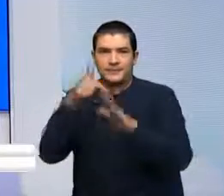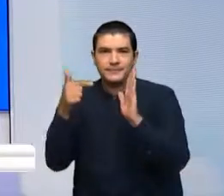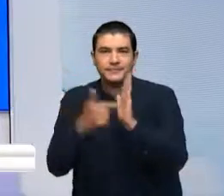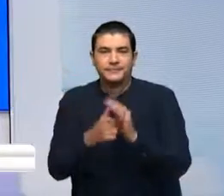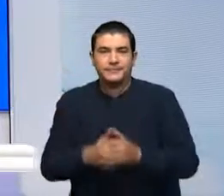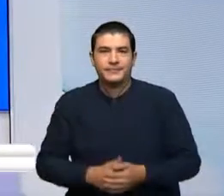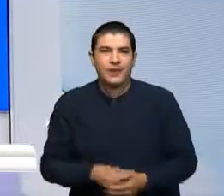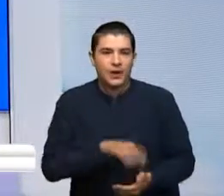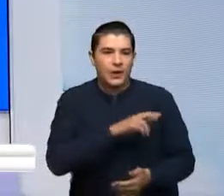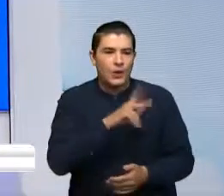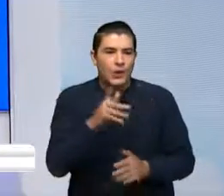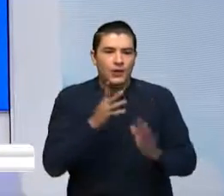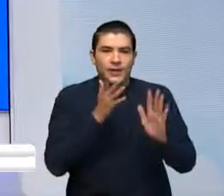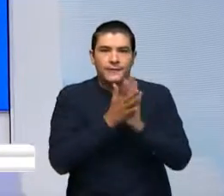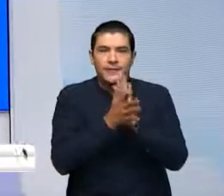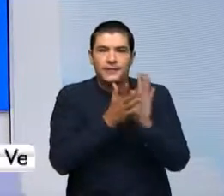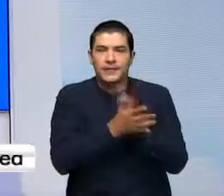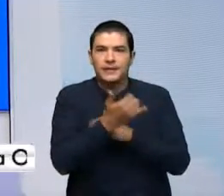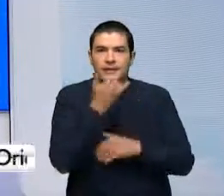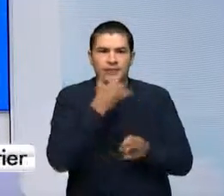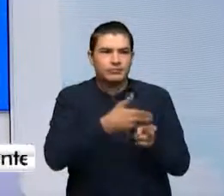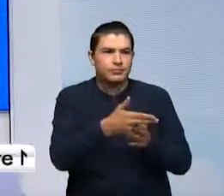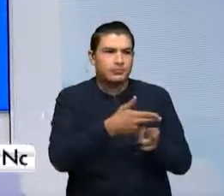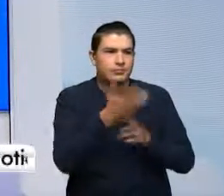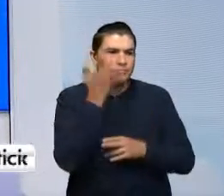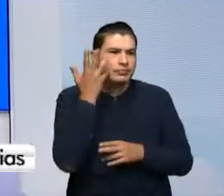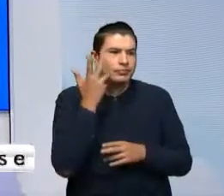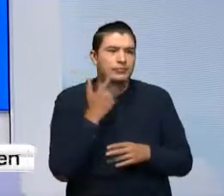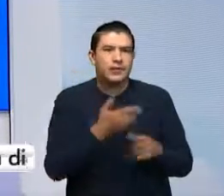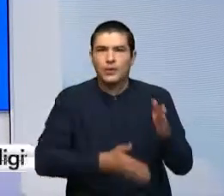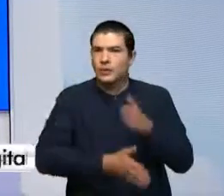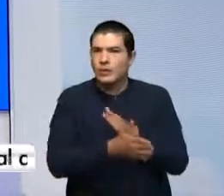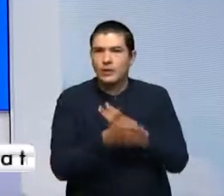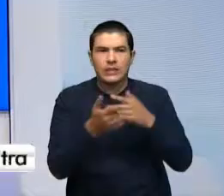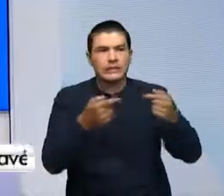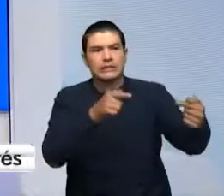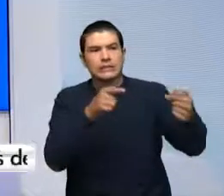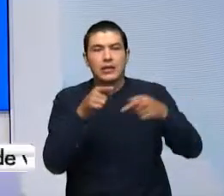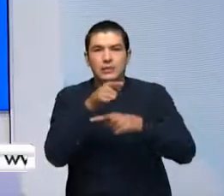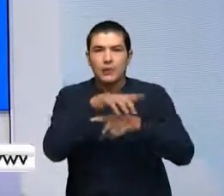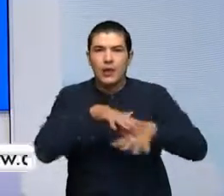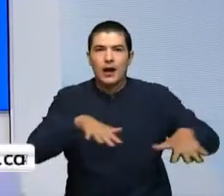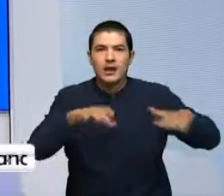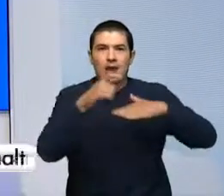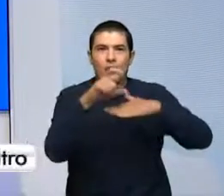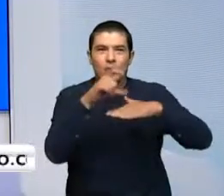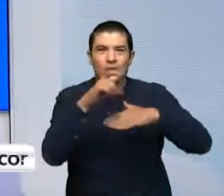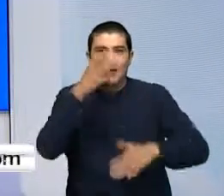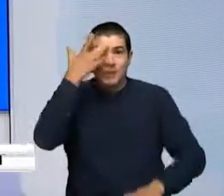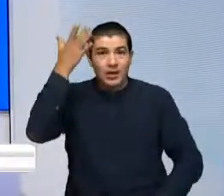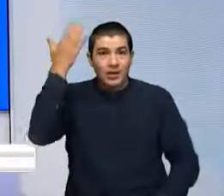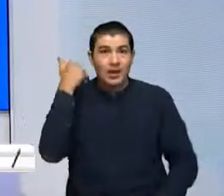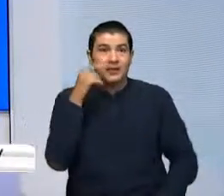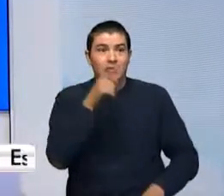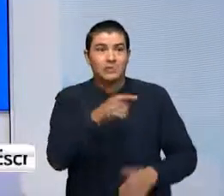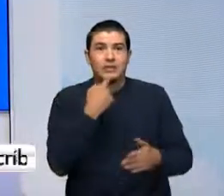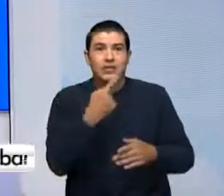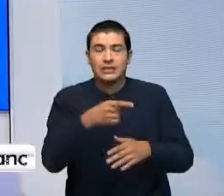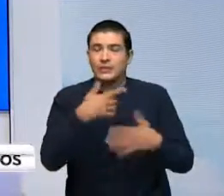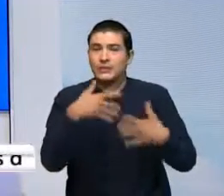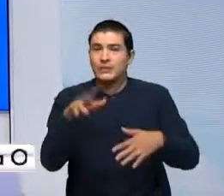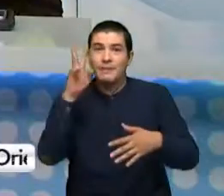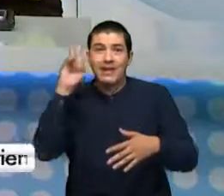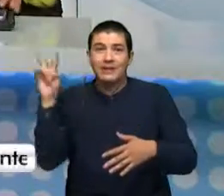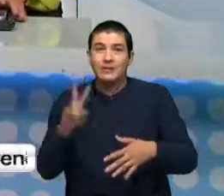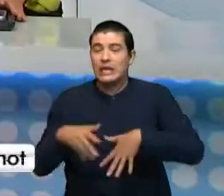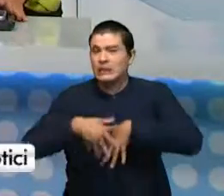Pasamos a otras informaciones, y es que pasan los días y continúa la tensión en zona de frontera, sobre todo por lo que han anunciado manifestaciones para el